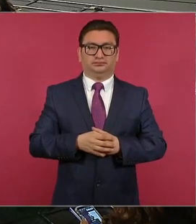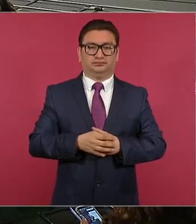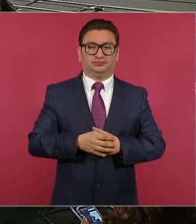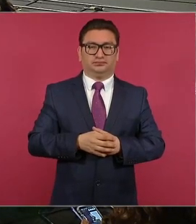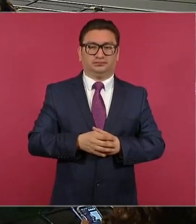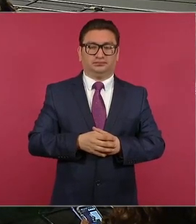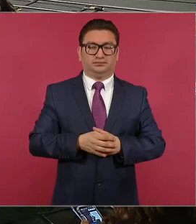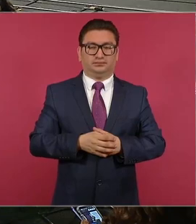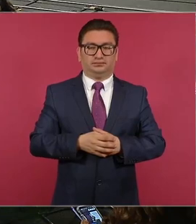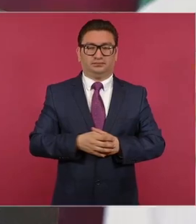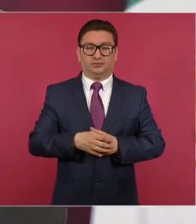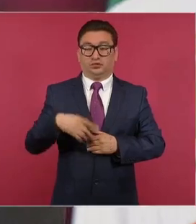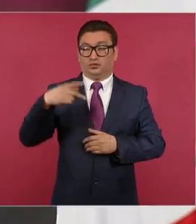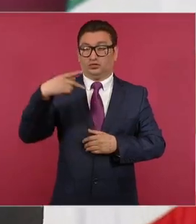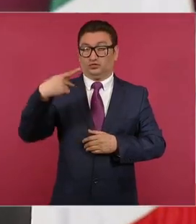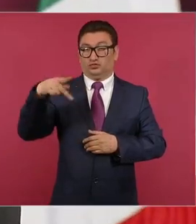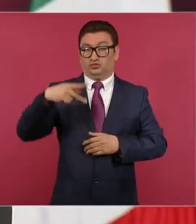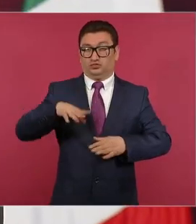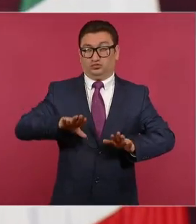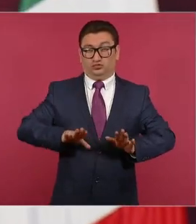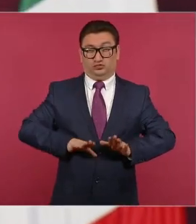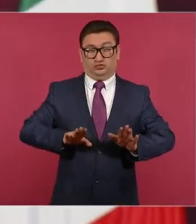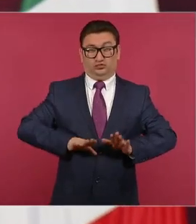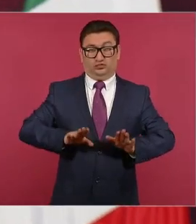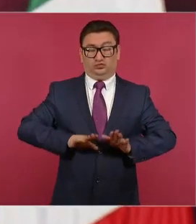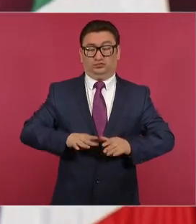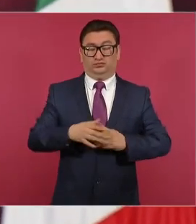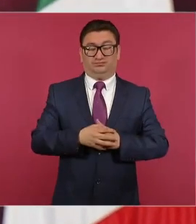es de lo más